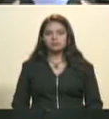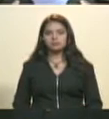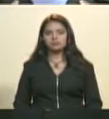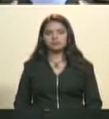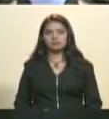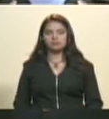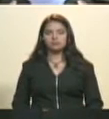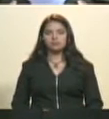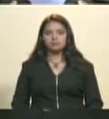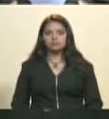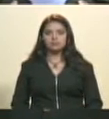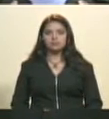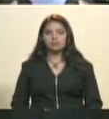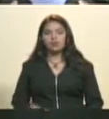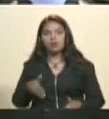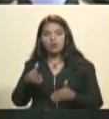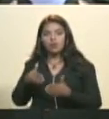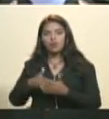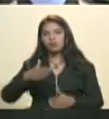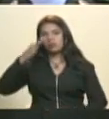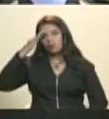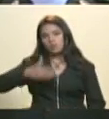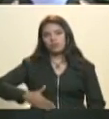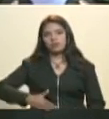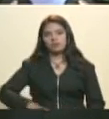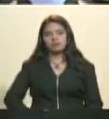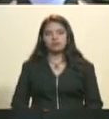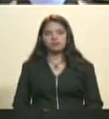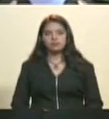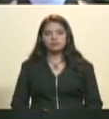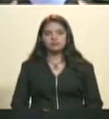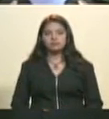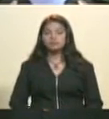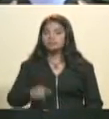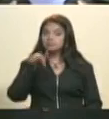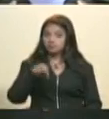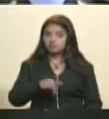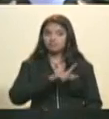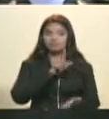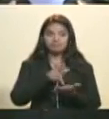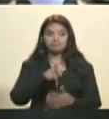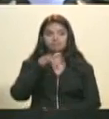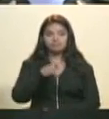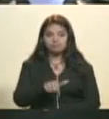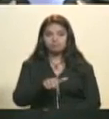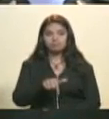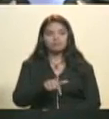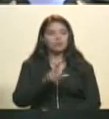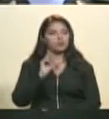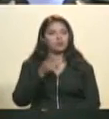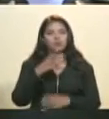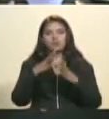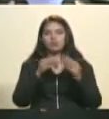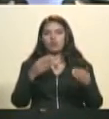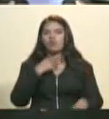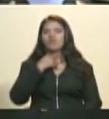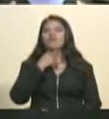agresión contra nuestro comandante en jefe. Y aquí venimos, todos nuestra